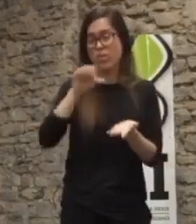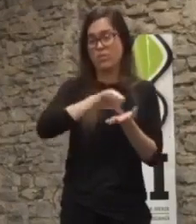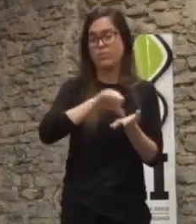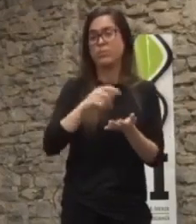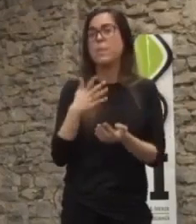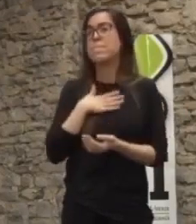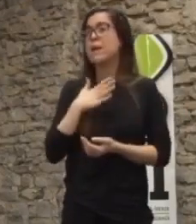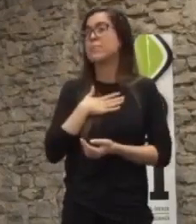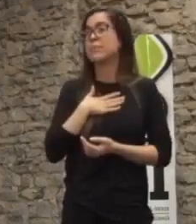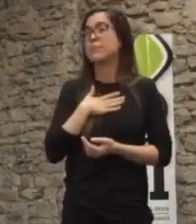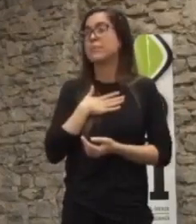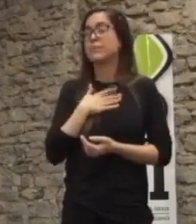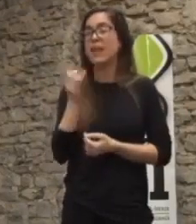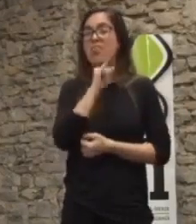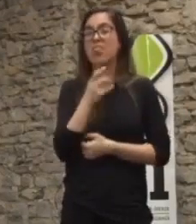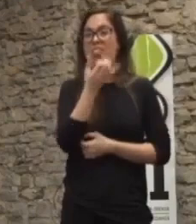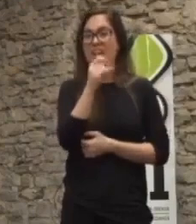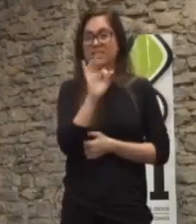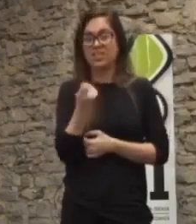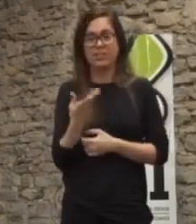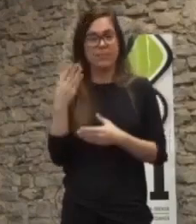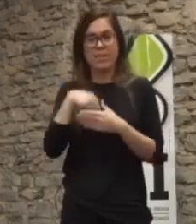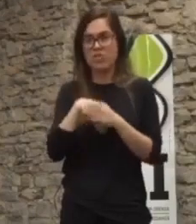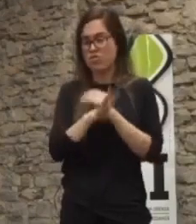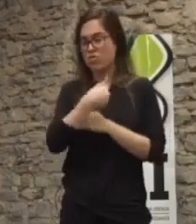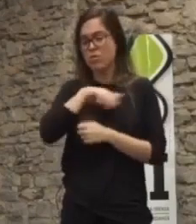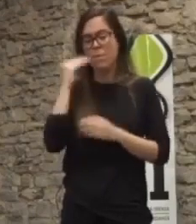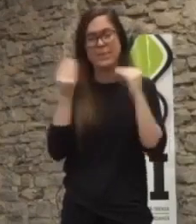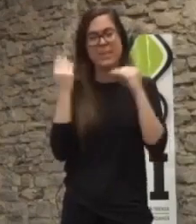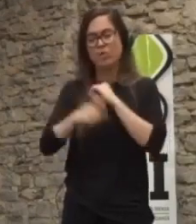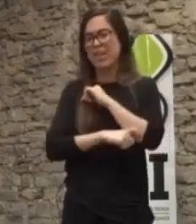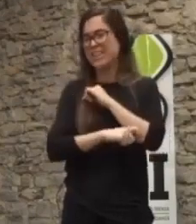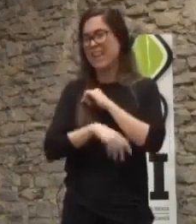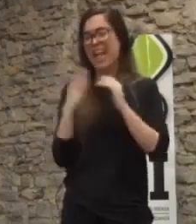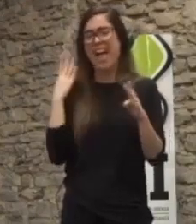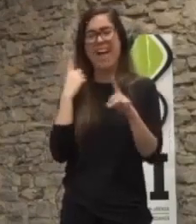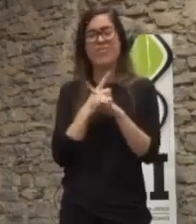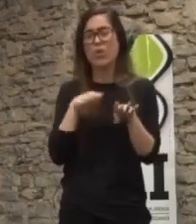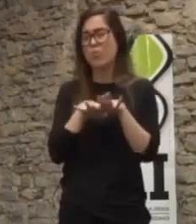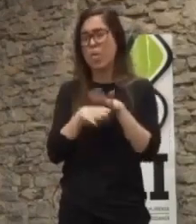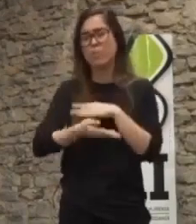para muchas de nosotras dentro de ZAS, la potencialidad de la estrategia antirrumores.